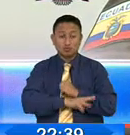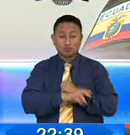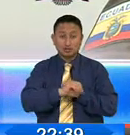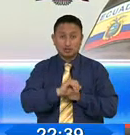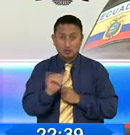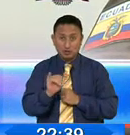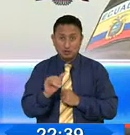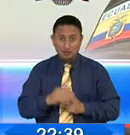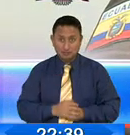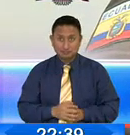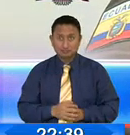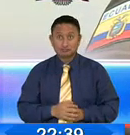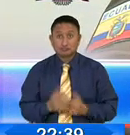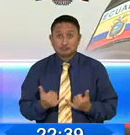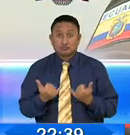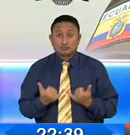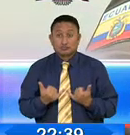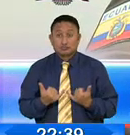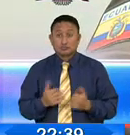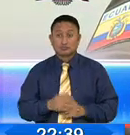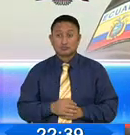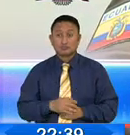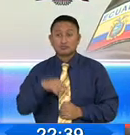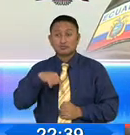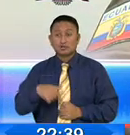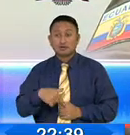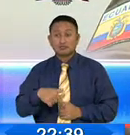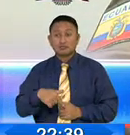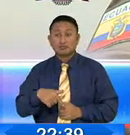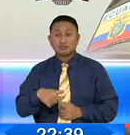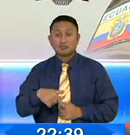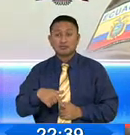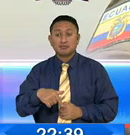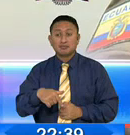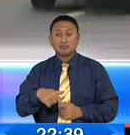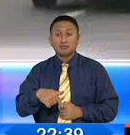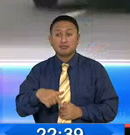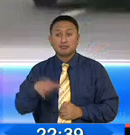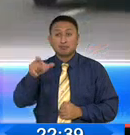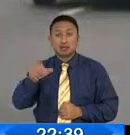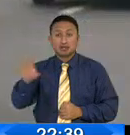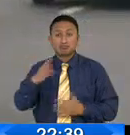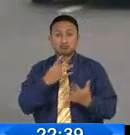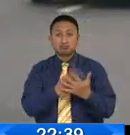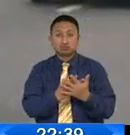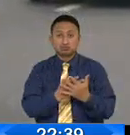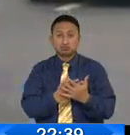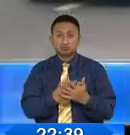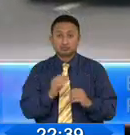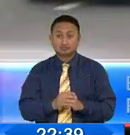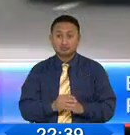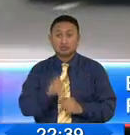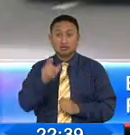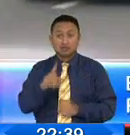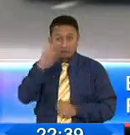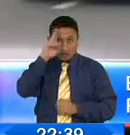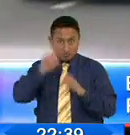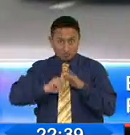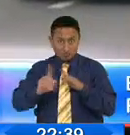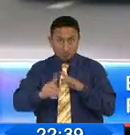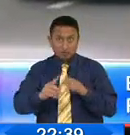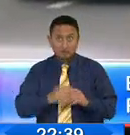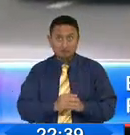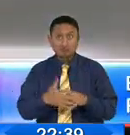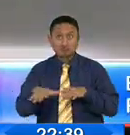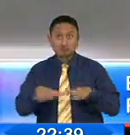similares características y hoy día se procedió a la aprehensión en delito flagrante. Antes que se pierdan entre la gente, en un operativo